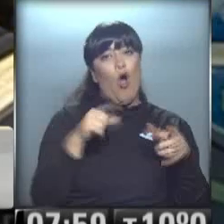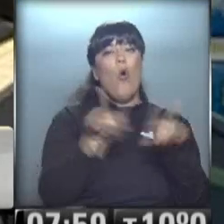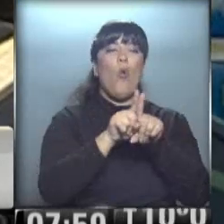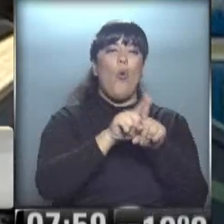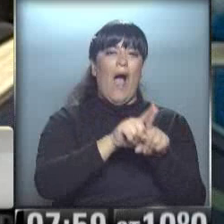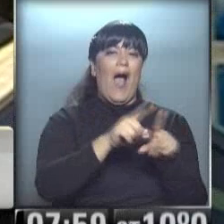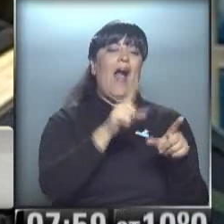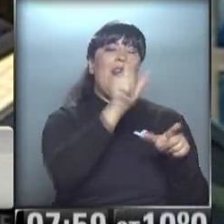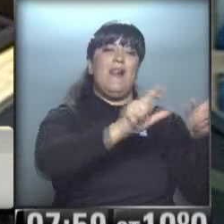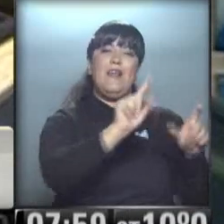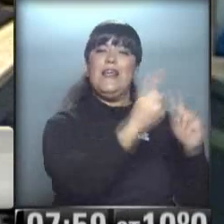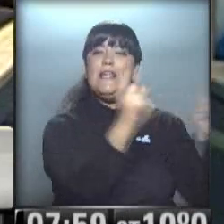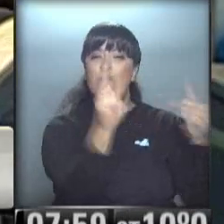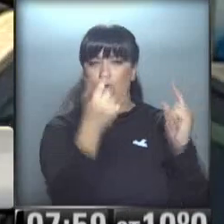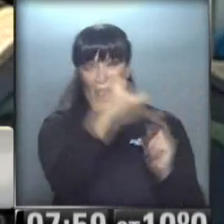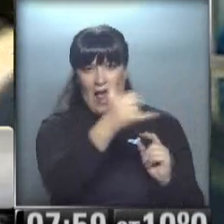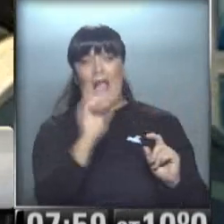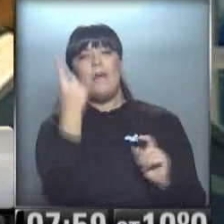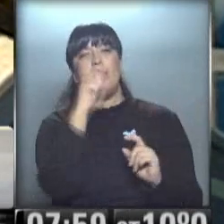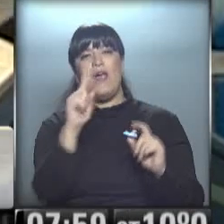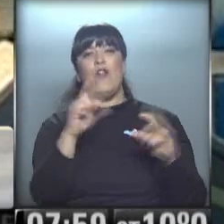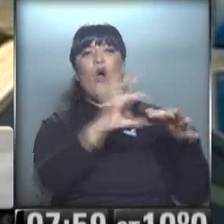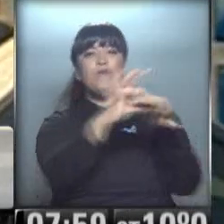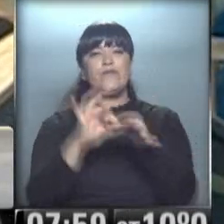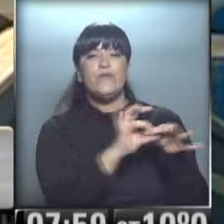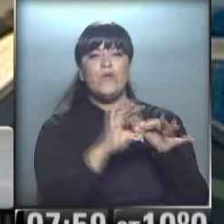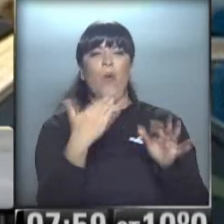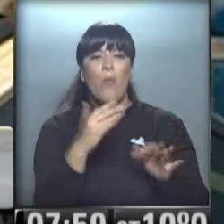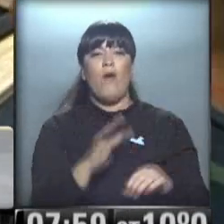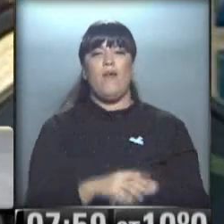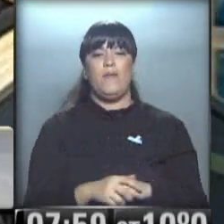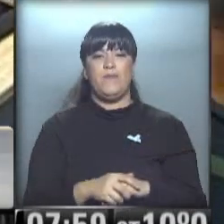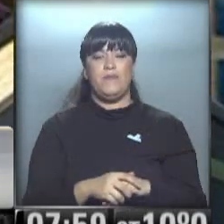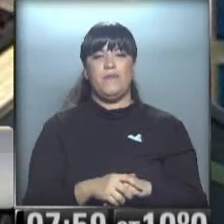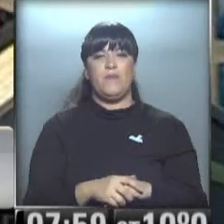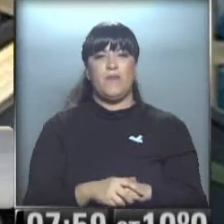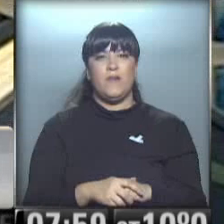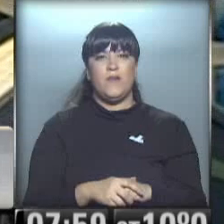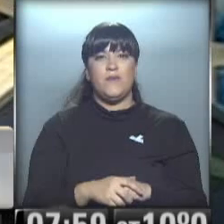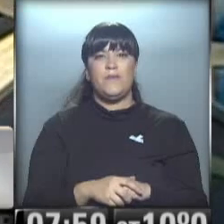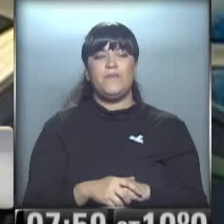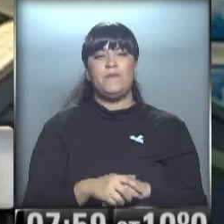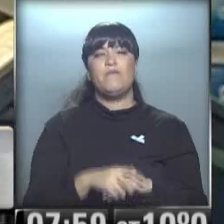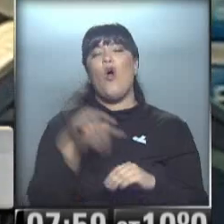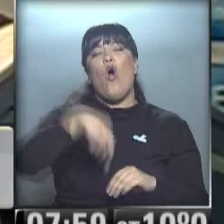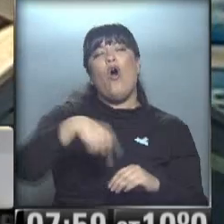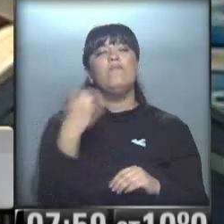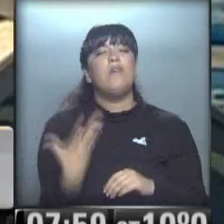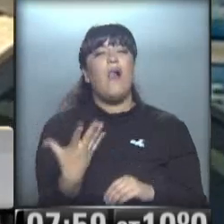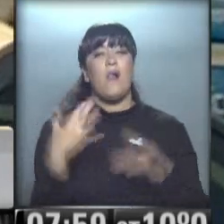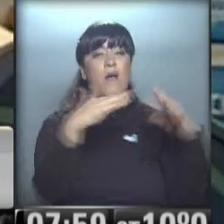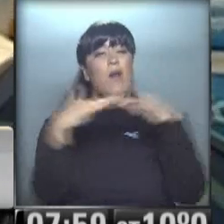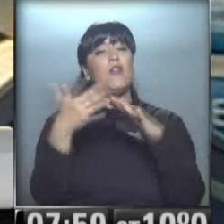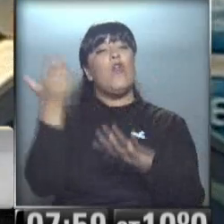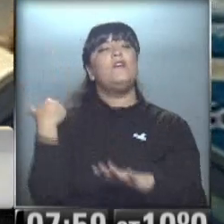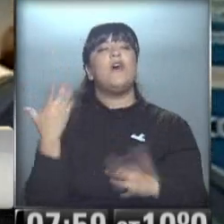último partido encontró un poco el funcionamiento y a partir de ahí la ilusión se agranda. Un análisis del equipo de ayer, breve. El partido de ayer